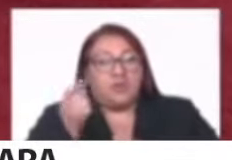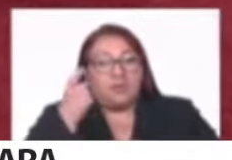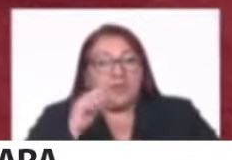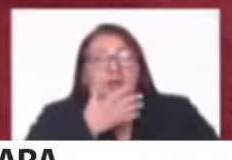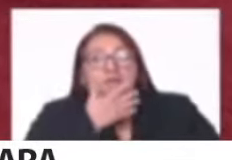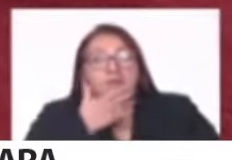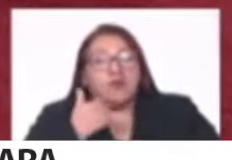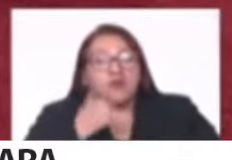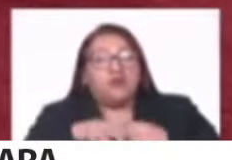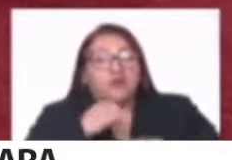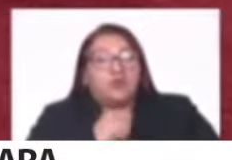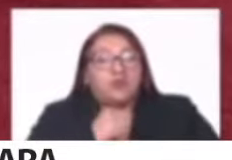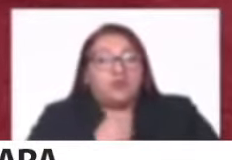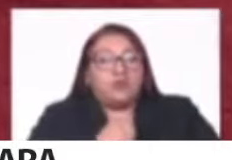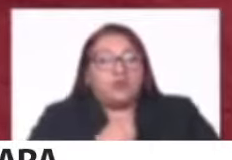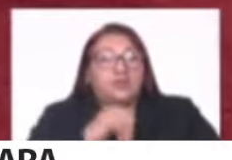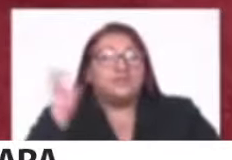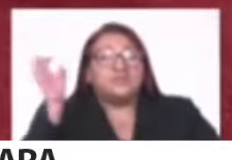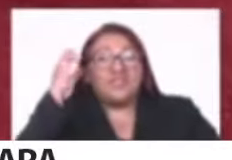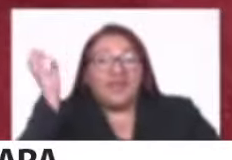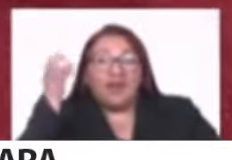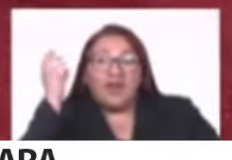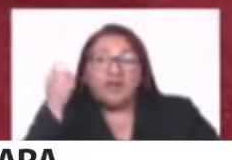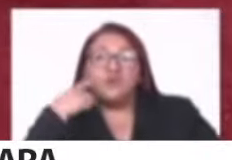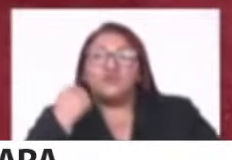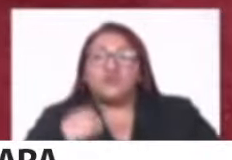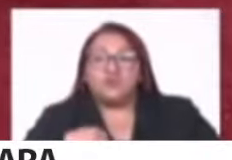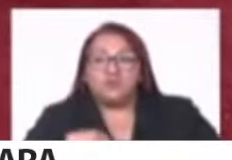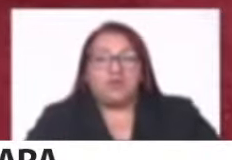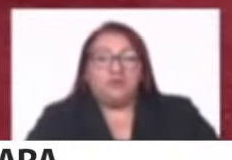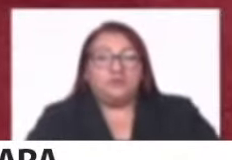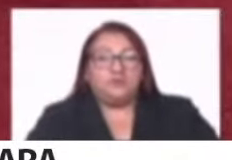la mejora de la operatividad de los serenazgos municipales.